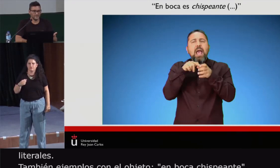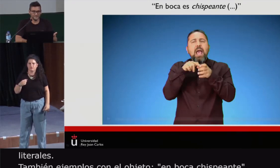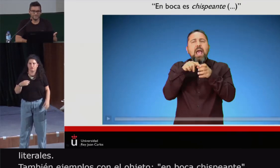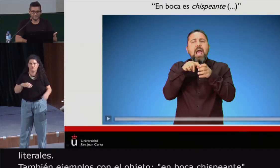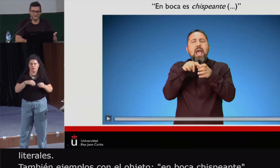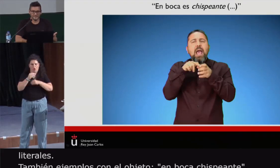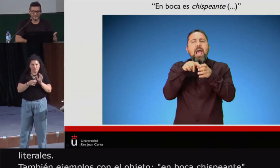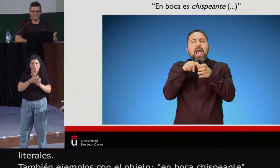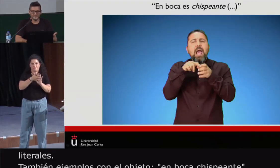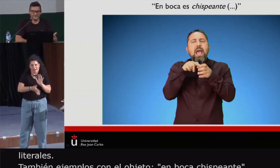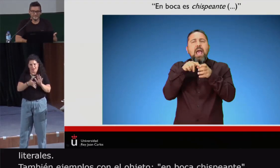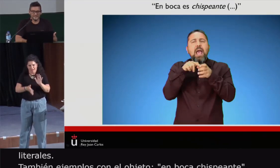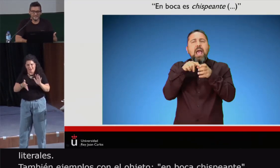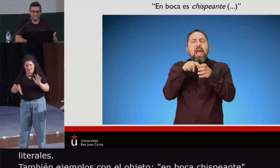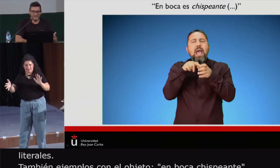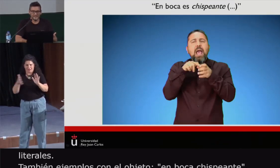¿Vale?